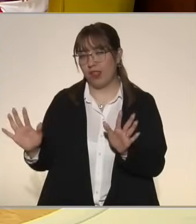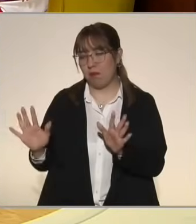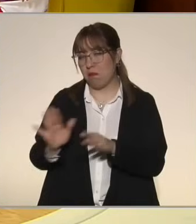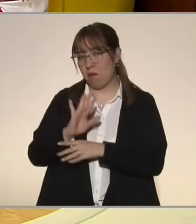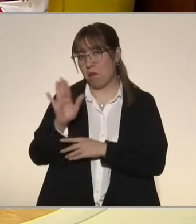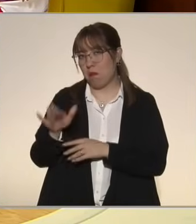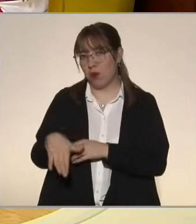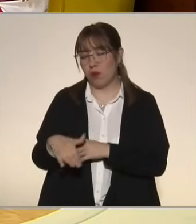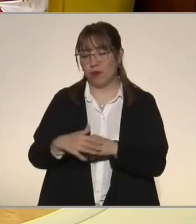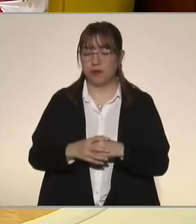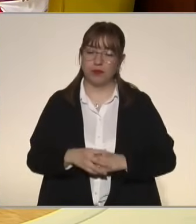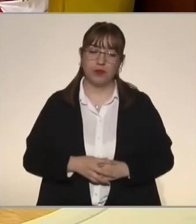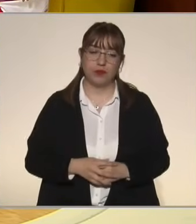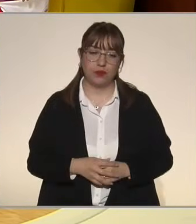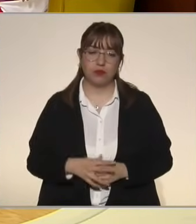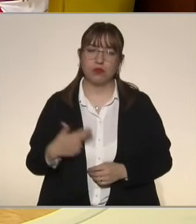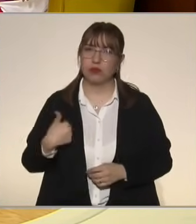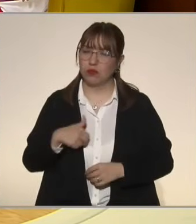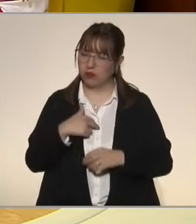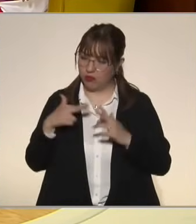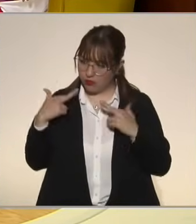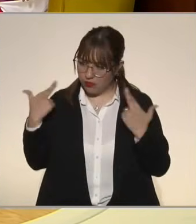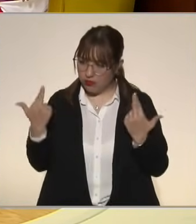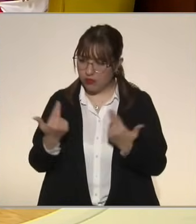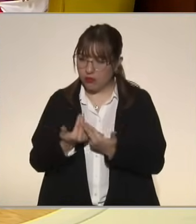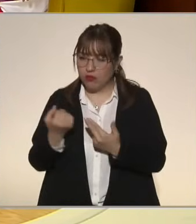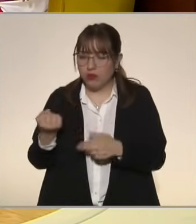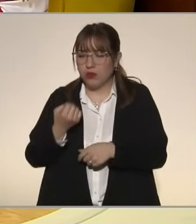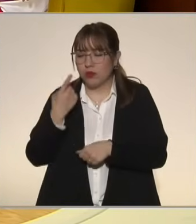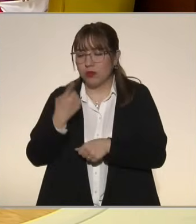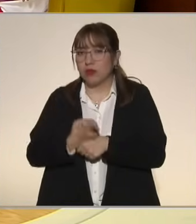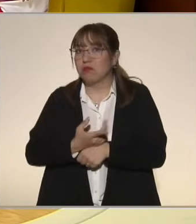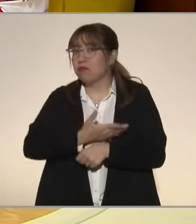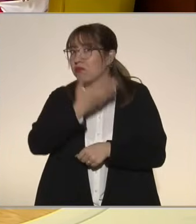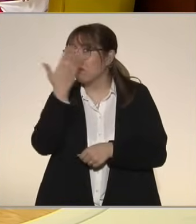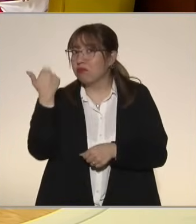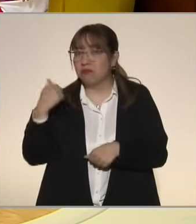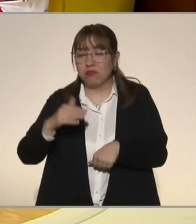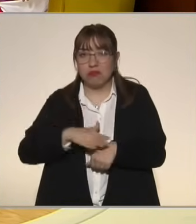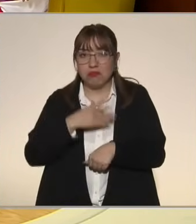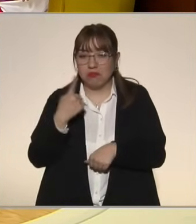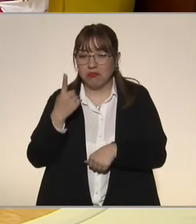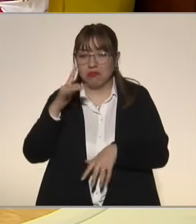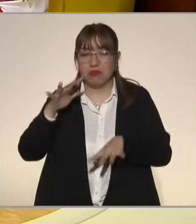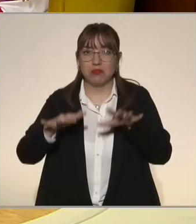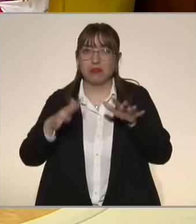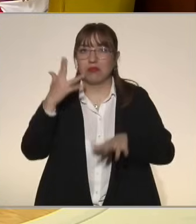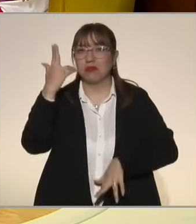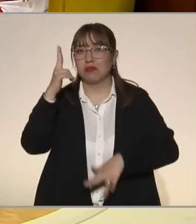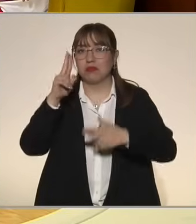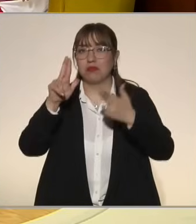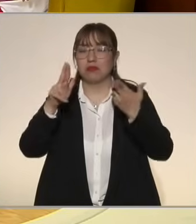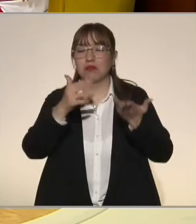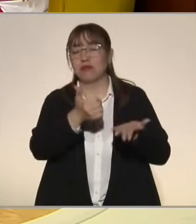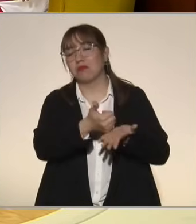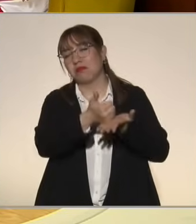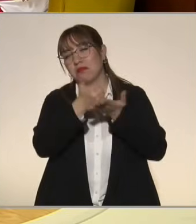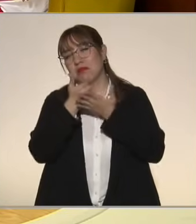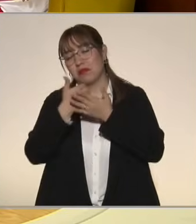tuvimos la oportunidad de estar todos reunidos y dices, no sé por qué, pero bueno, ¿no? Así sucede, a veces el universo confabula a nuestro